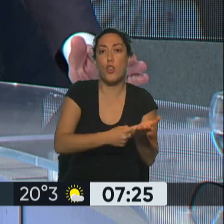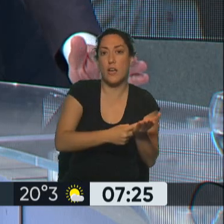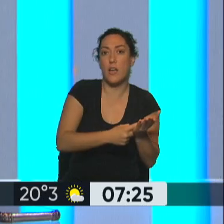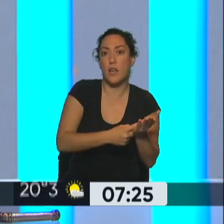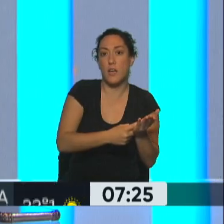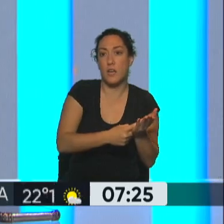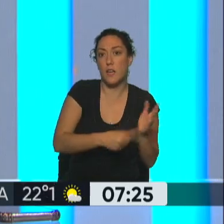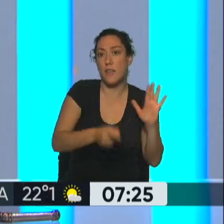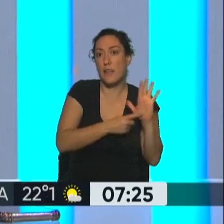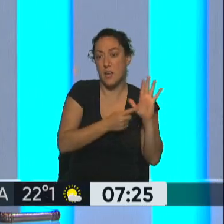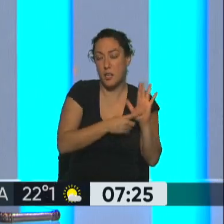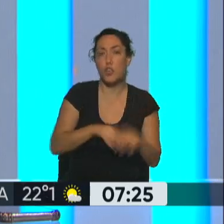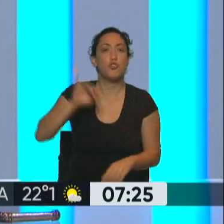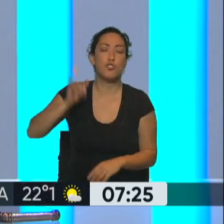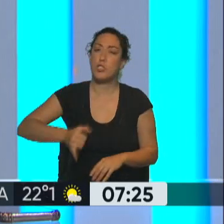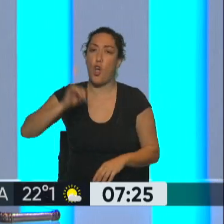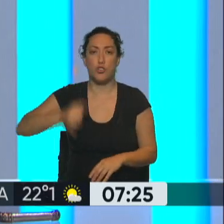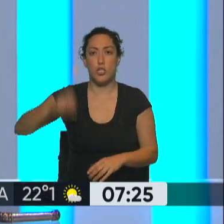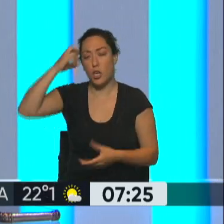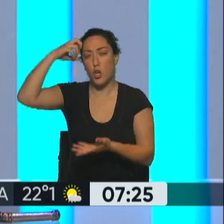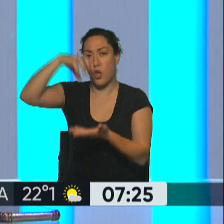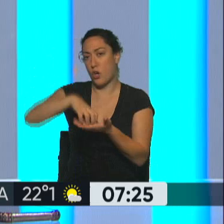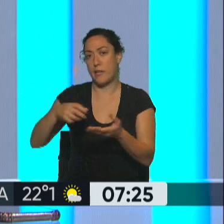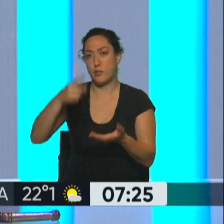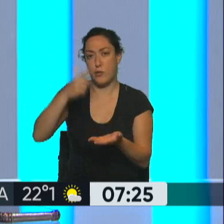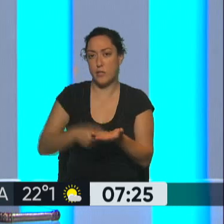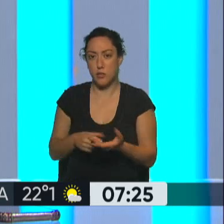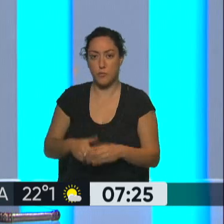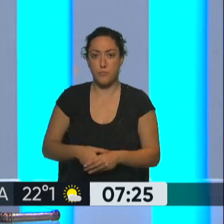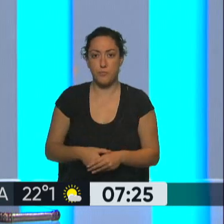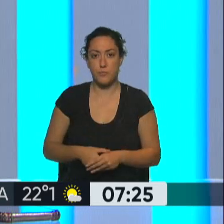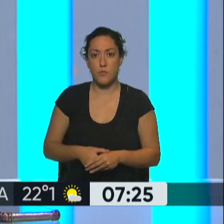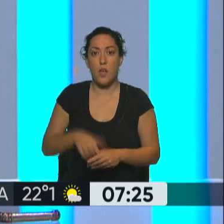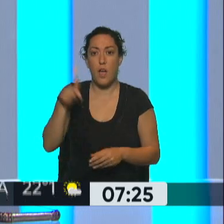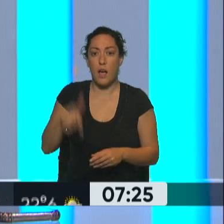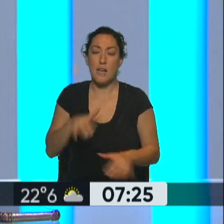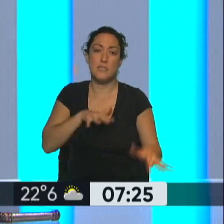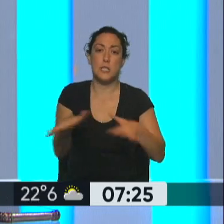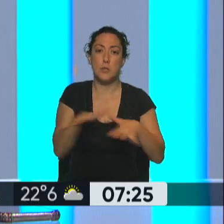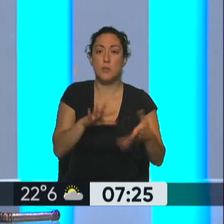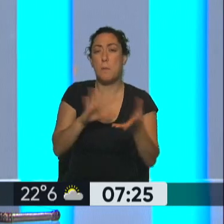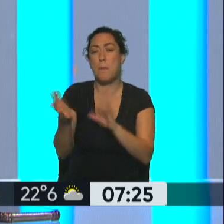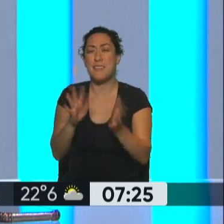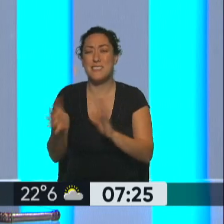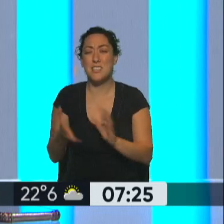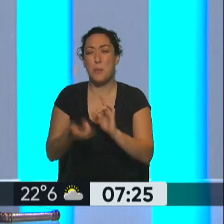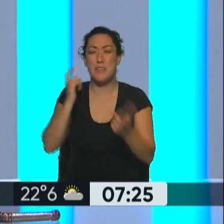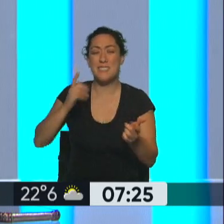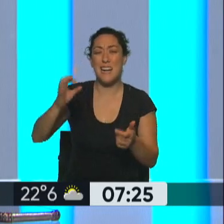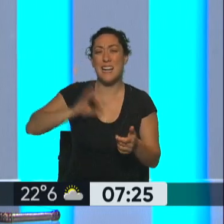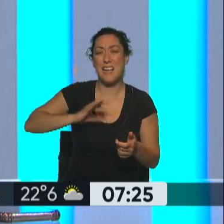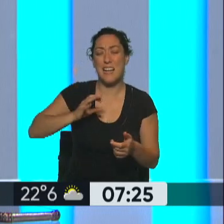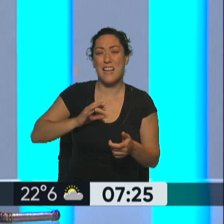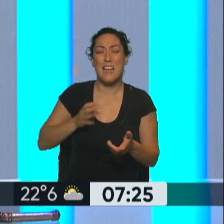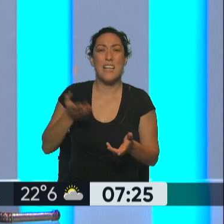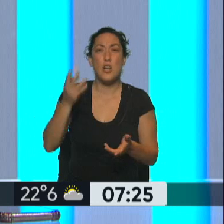No, tiene que pasar por el Congreso. Recordemos, aquí se va a dar una situación similar a lo que vivió la Argentina en los años